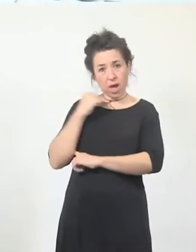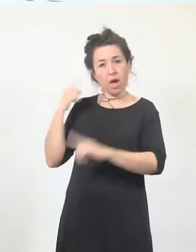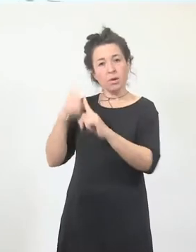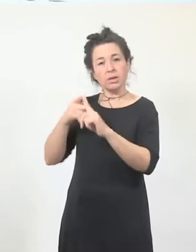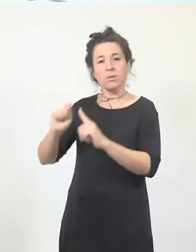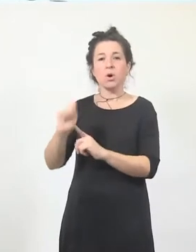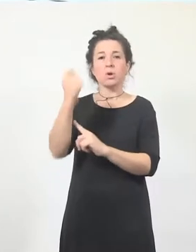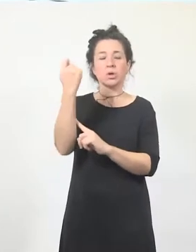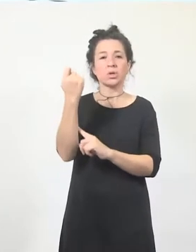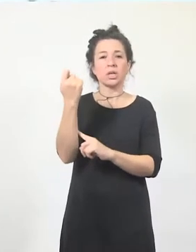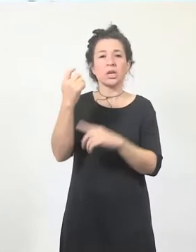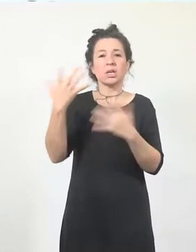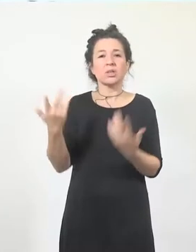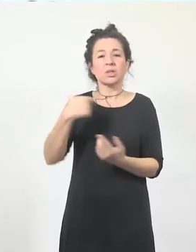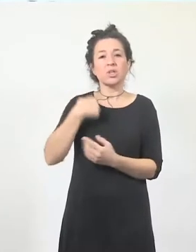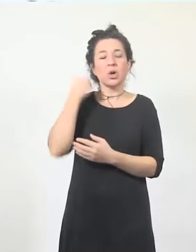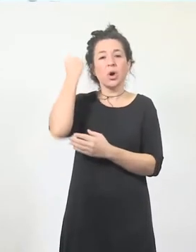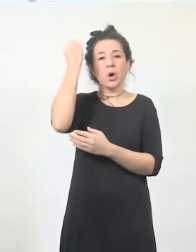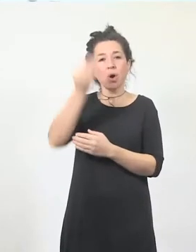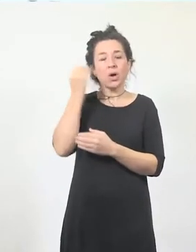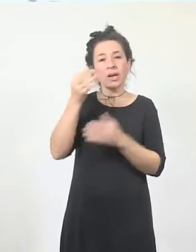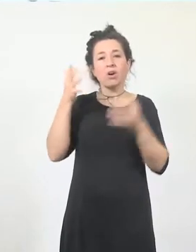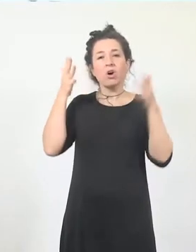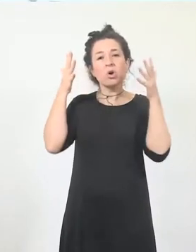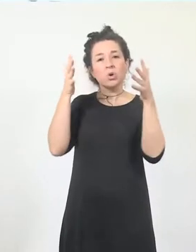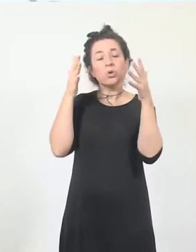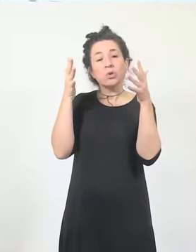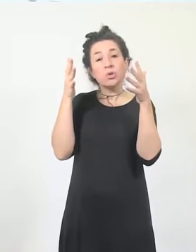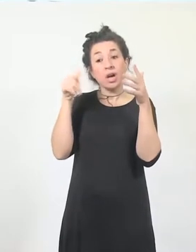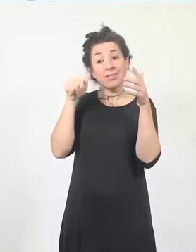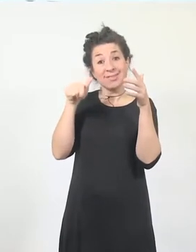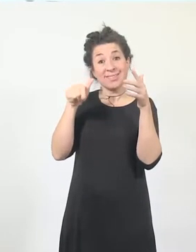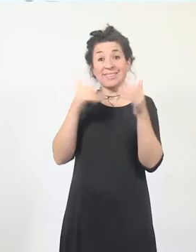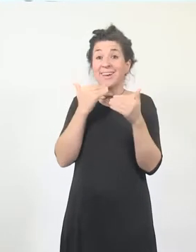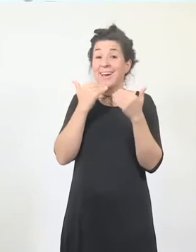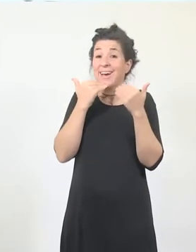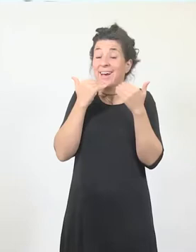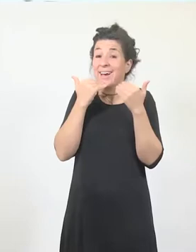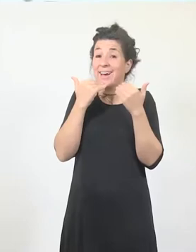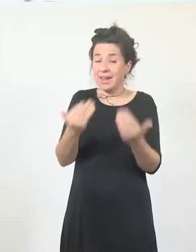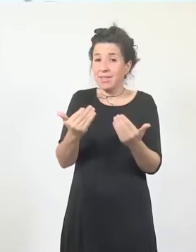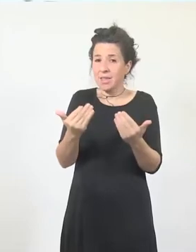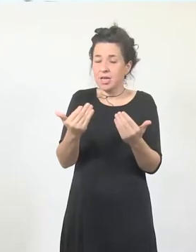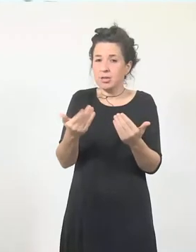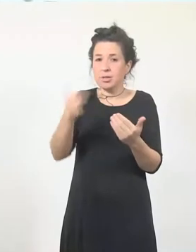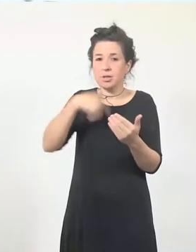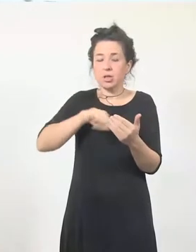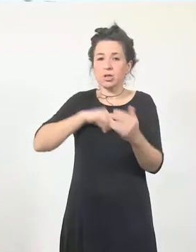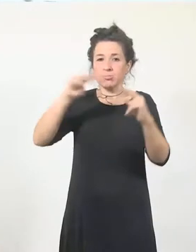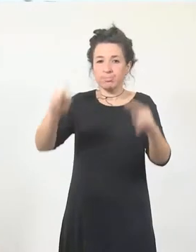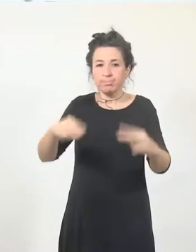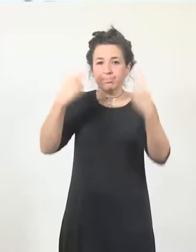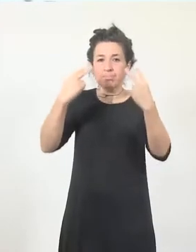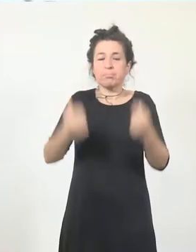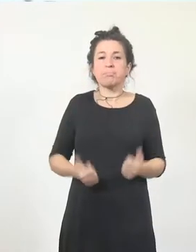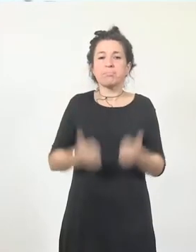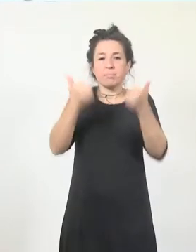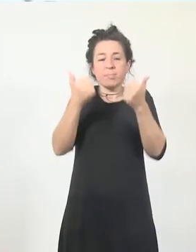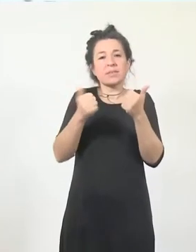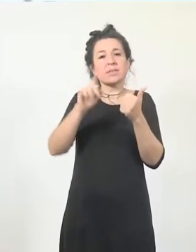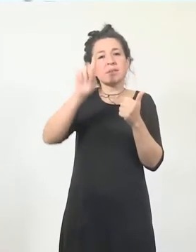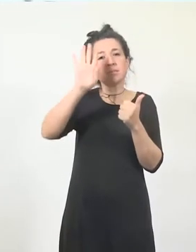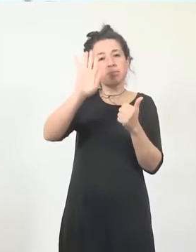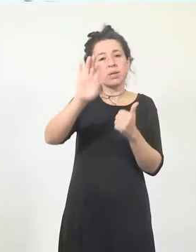Y yo creo que a través de ese consejo vamos a tener más visibilidad, pero